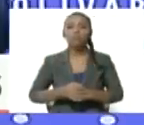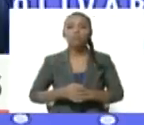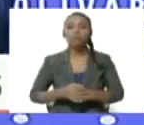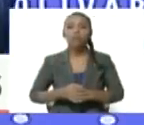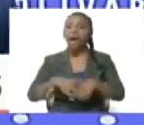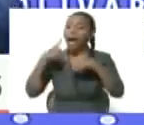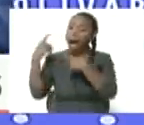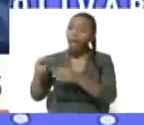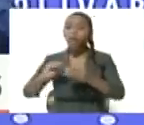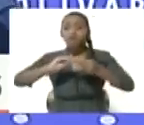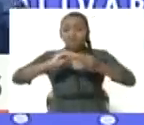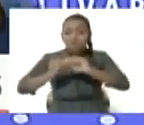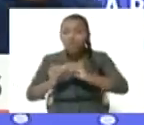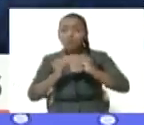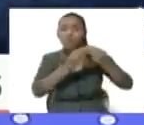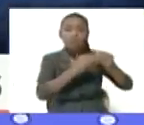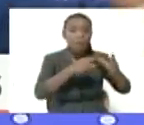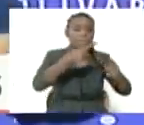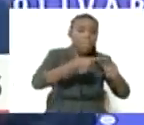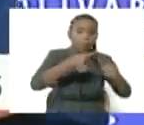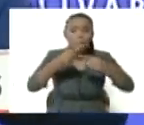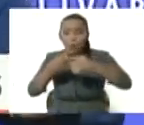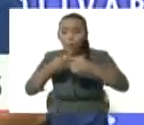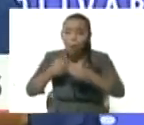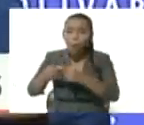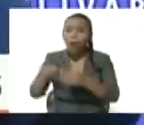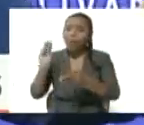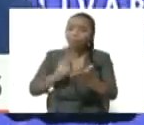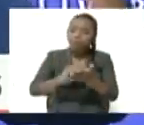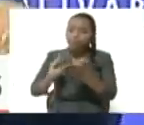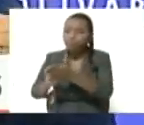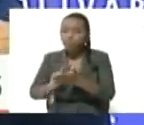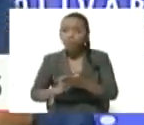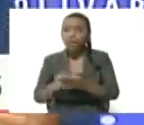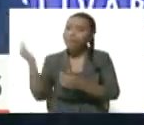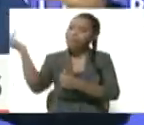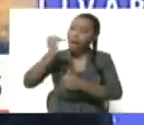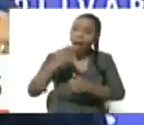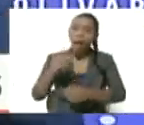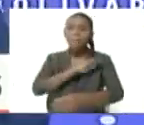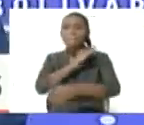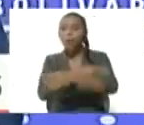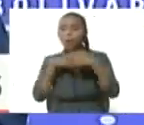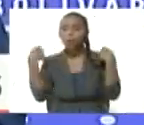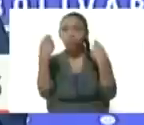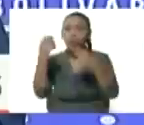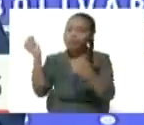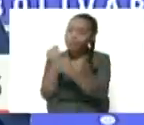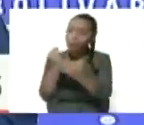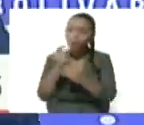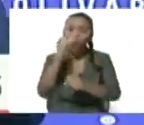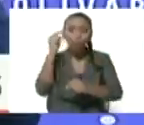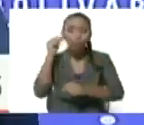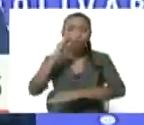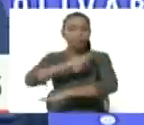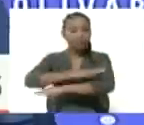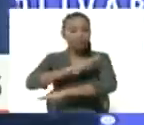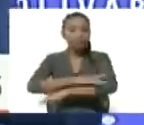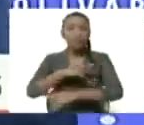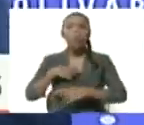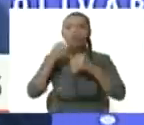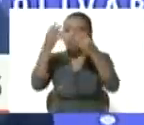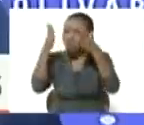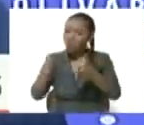una tuerca, un tornillo, pegar aquí, pegar allá, traer al poder popular, a los trabajadores, una disciplina férrea, una